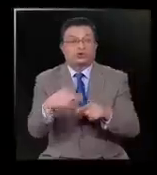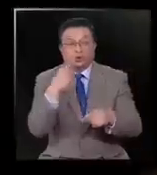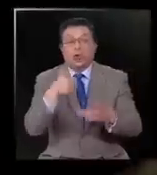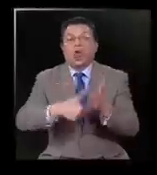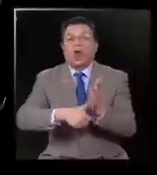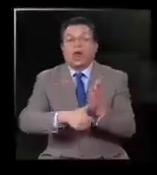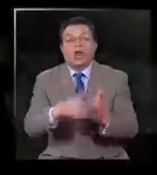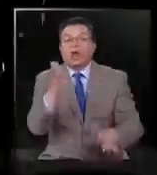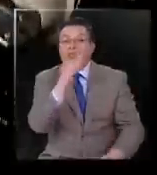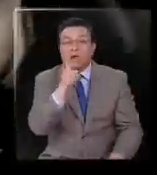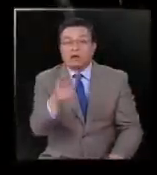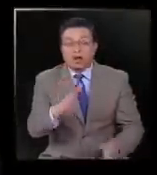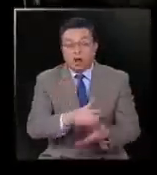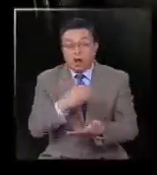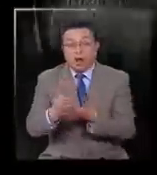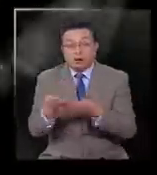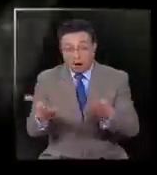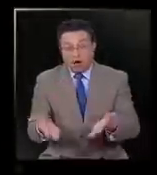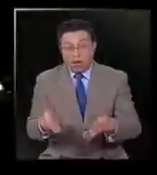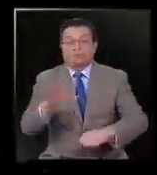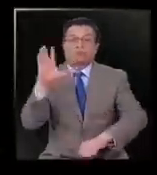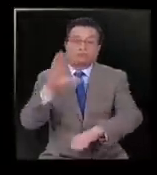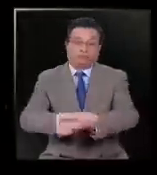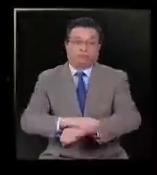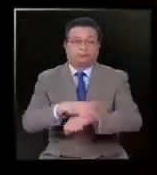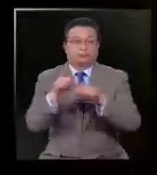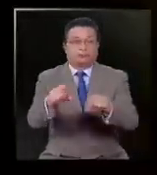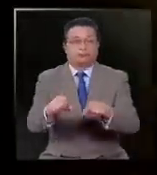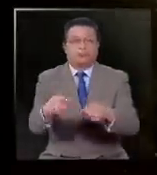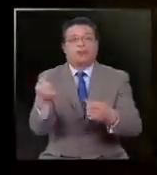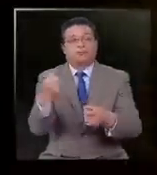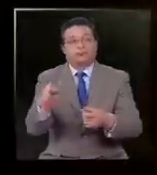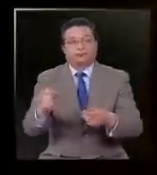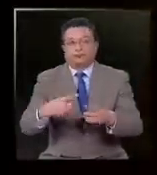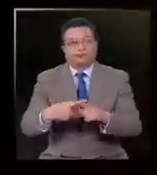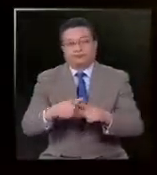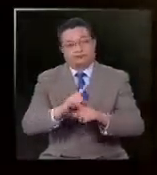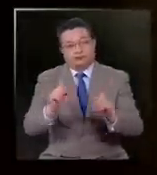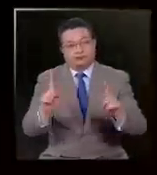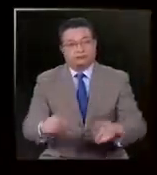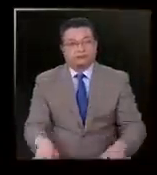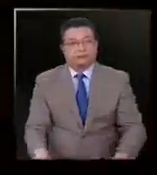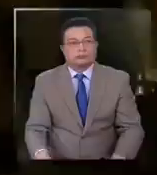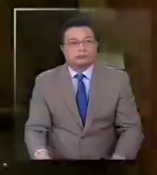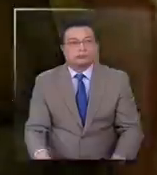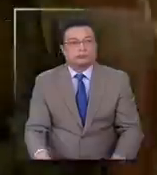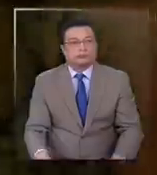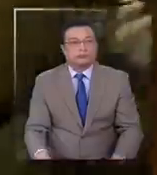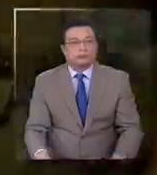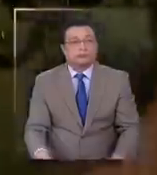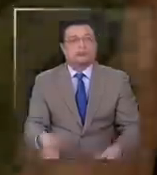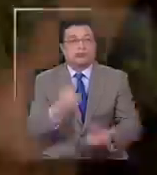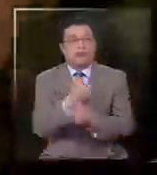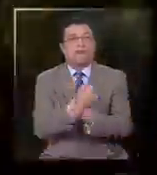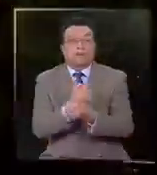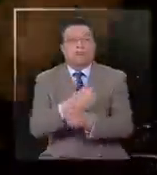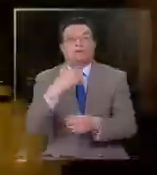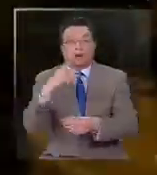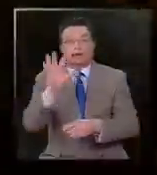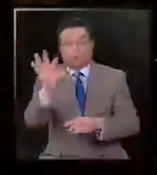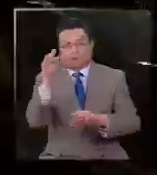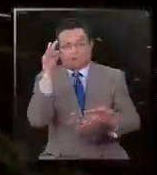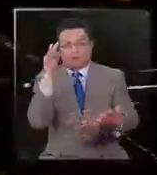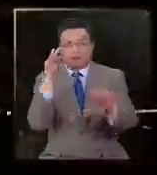trayendo su entidad por ende hasta el momento está detenido por el porte de armamento carabineros los haya identificado